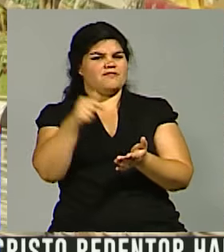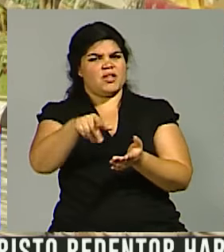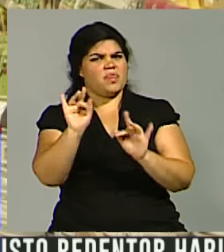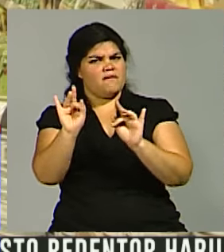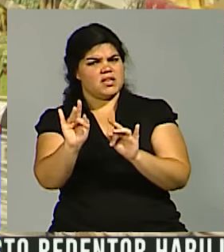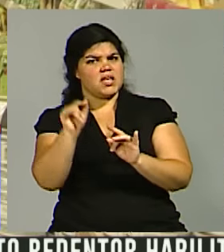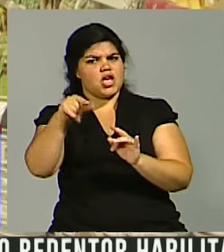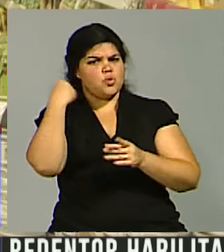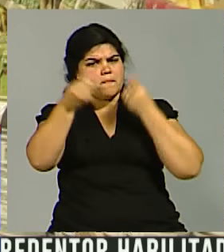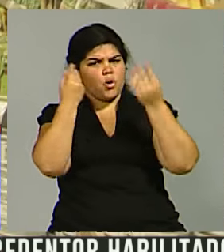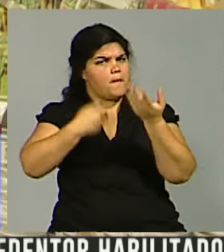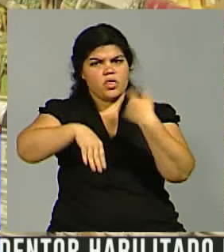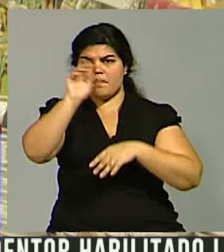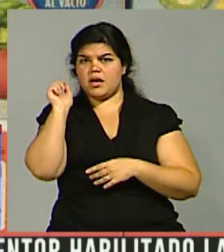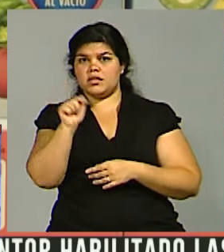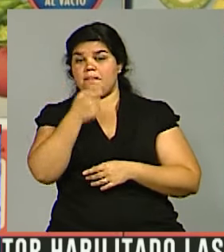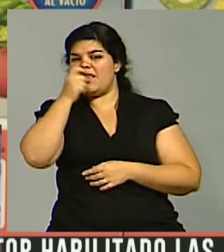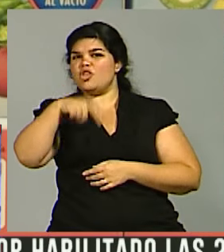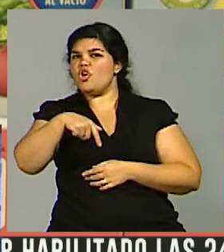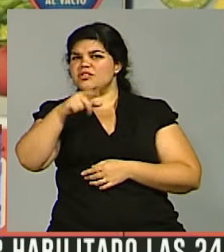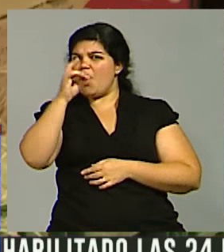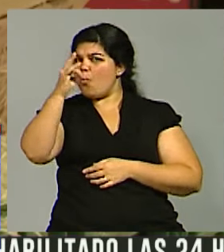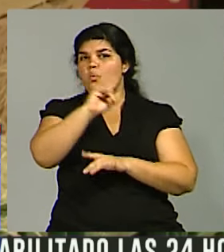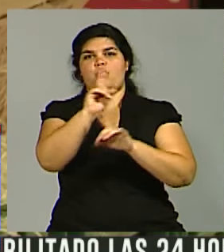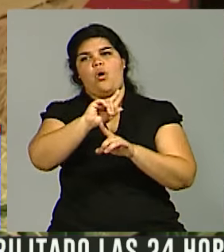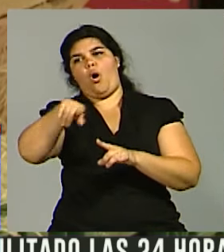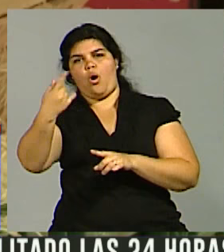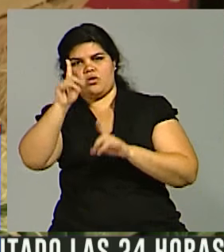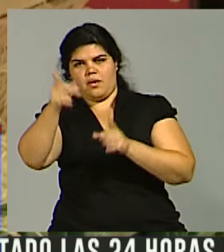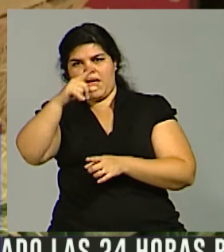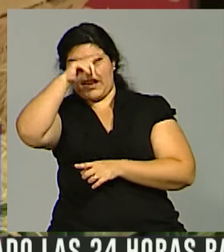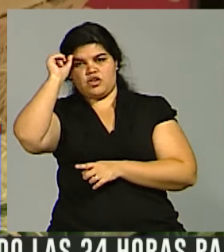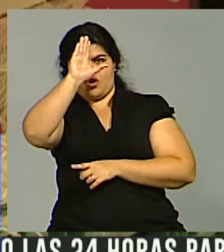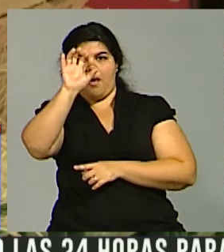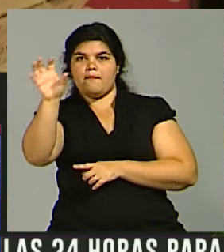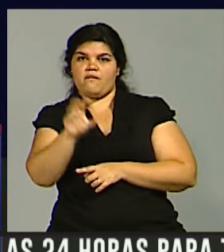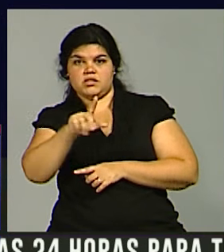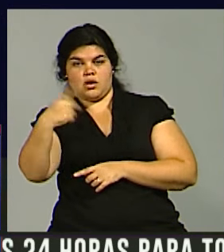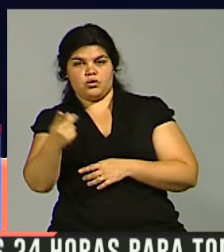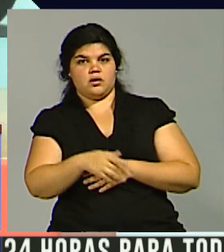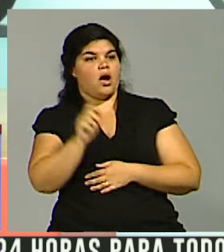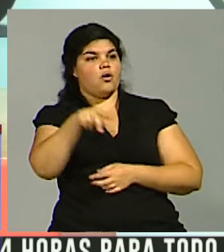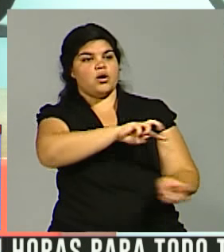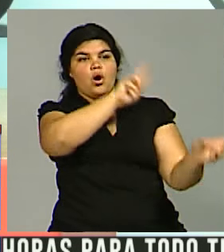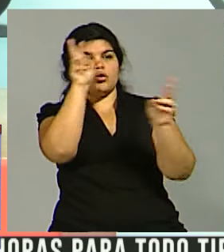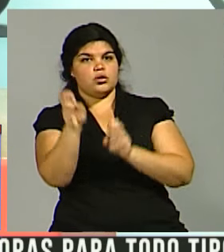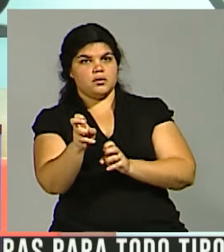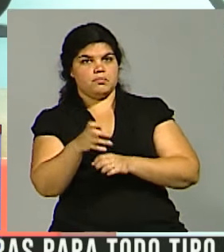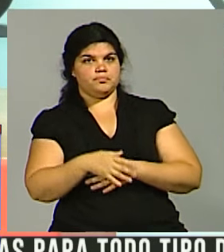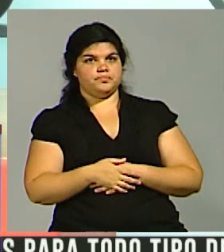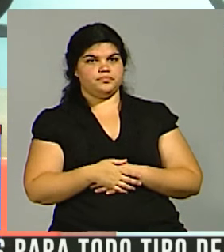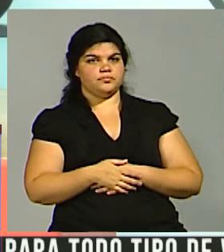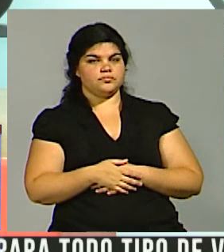Esa es hoy la principal preocupación, no solo en nuestra provincia, seguramente también a nivel nacional. Bueno, ahora vamos a pasar a otro tema. Hay una generación